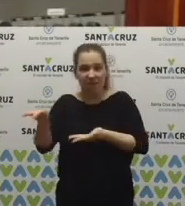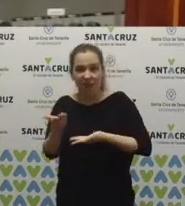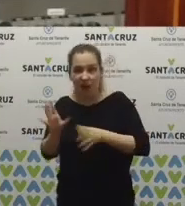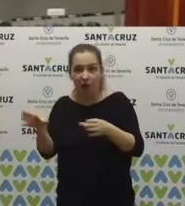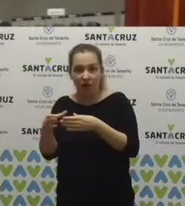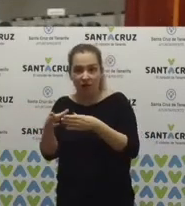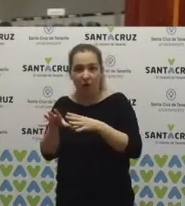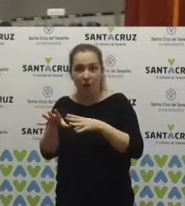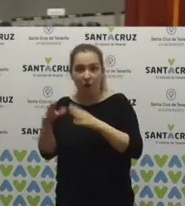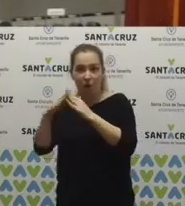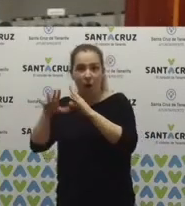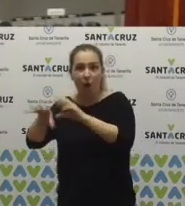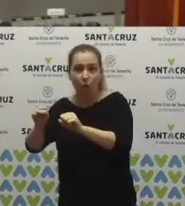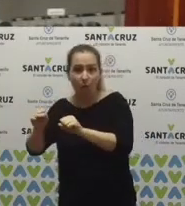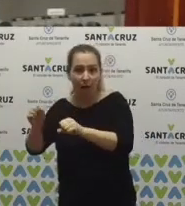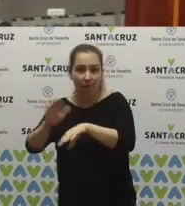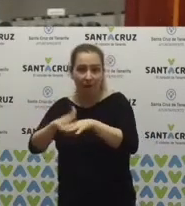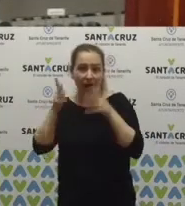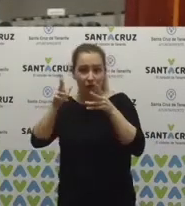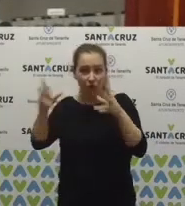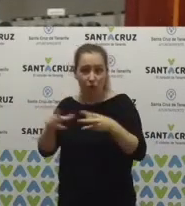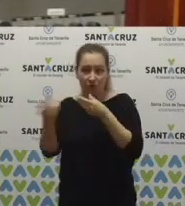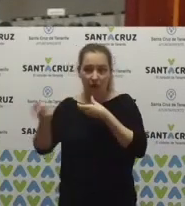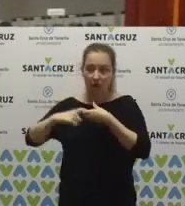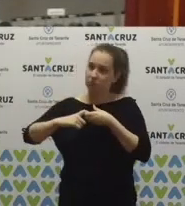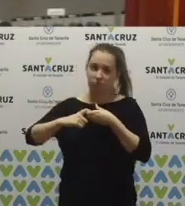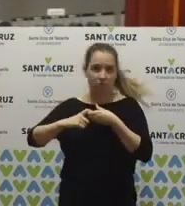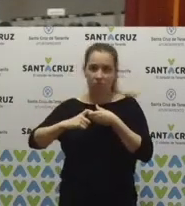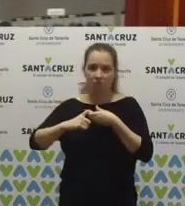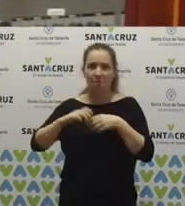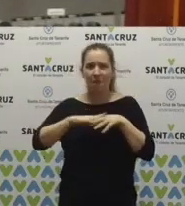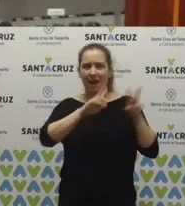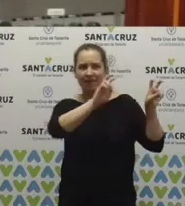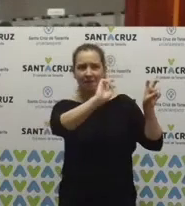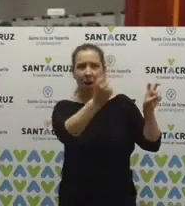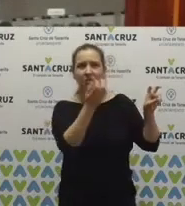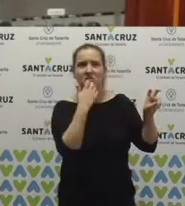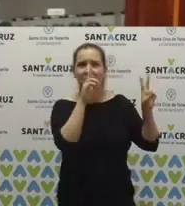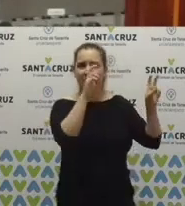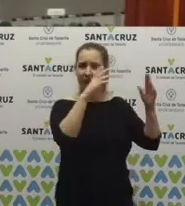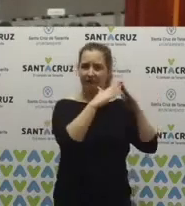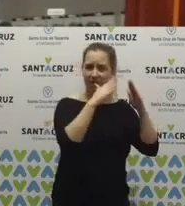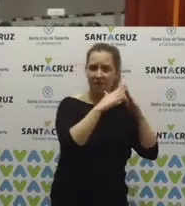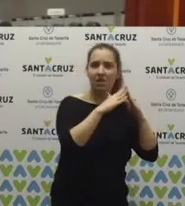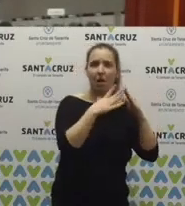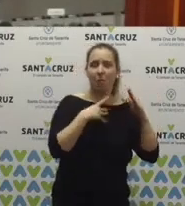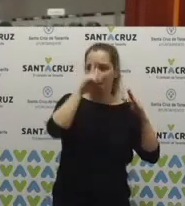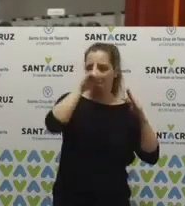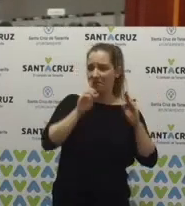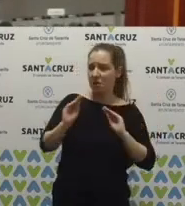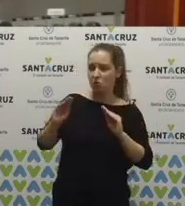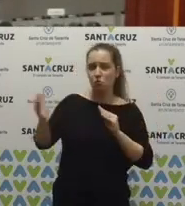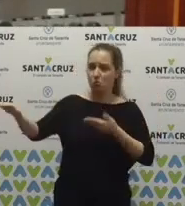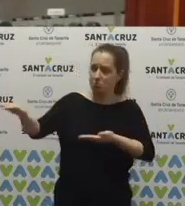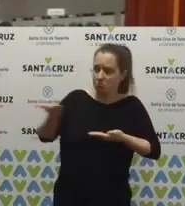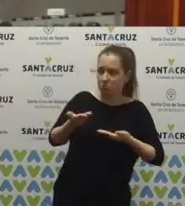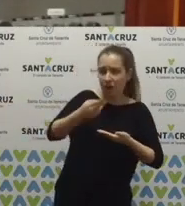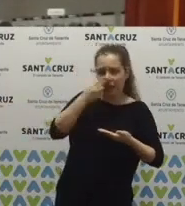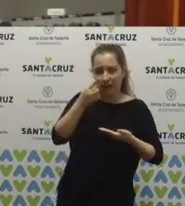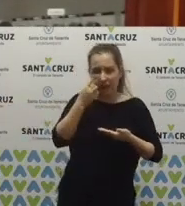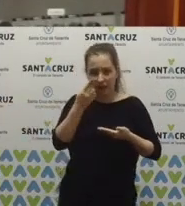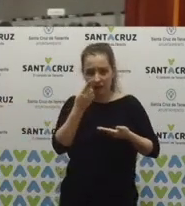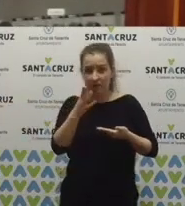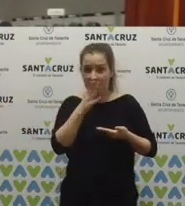tengamos que sentarnos para hablar por ejemplo de políticas de vivienda pues seguramente sea en un perfil muy interesante contar con esa parte de la población que